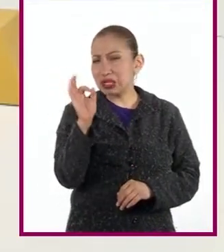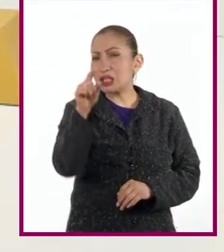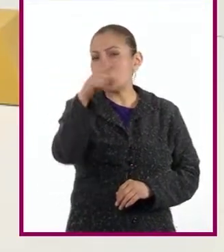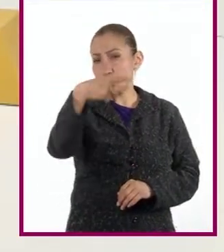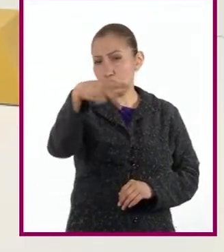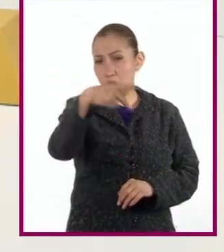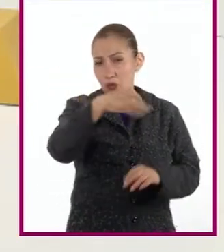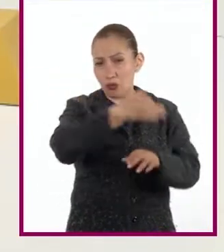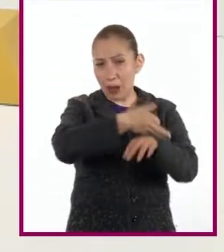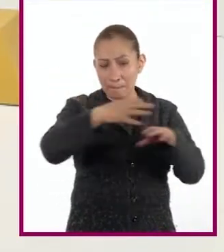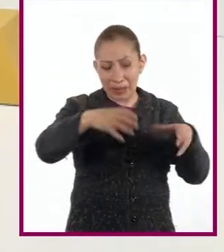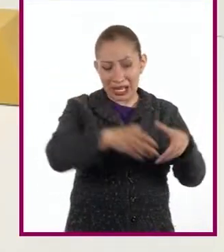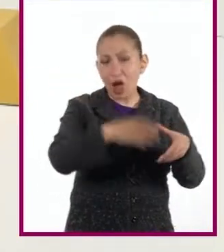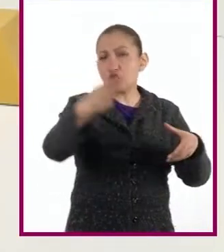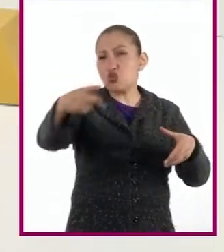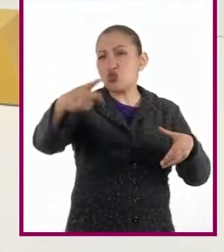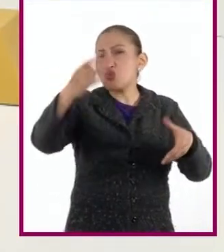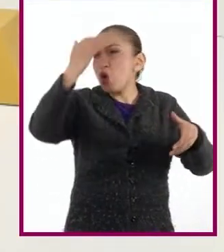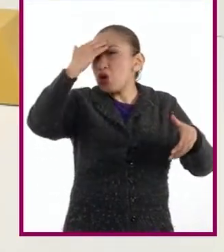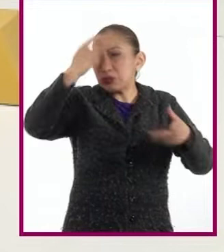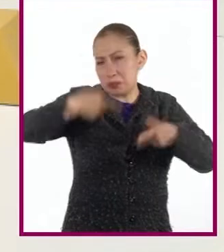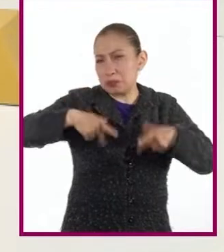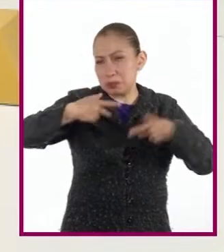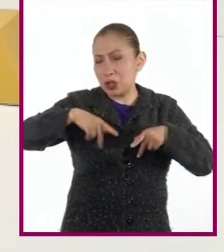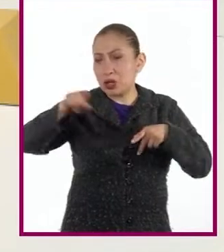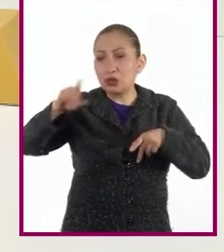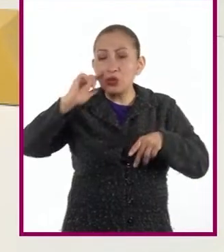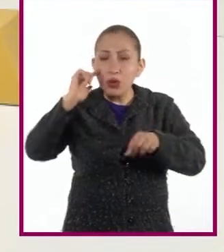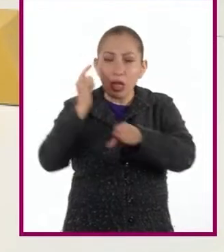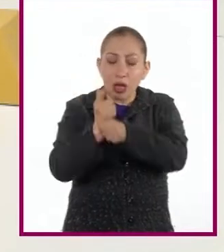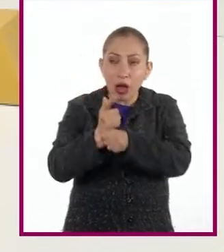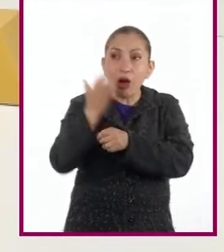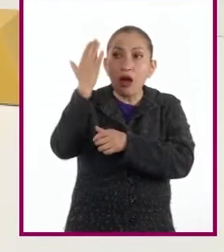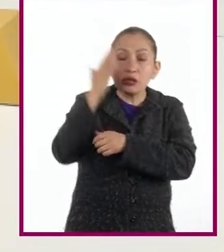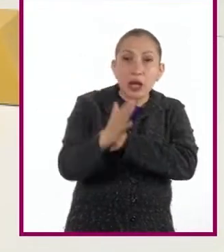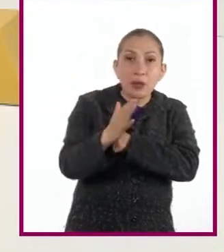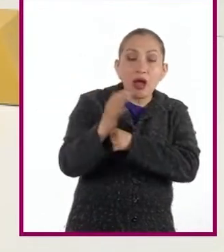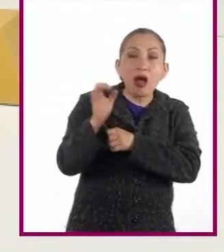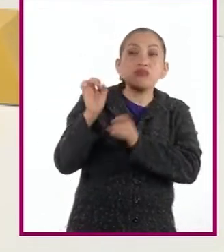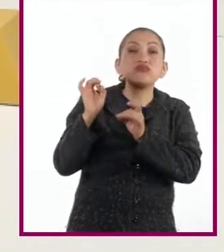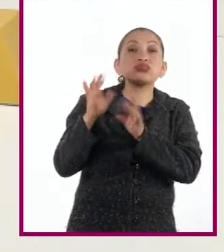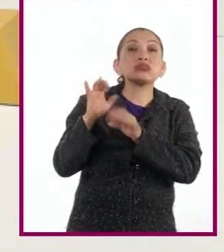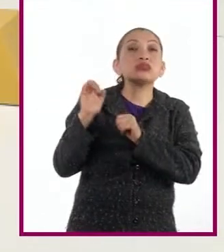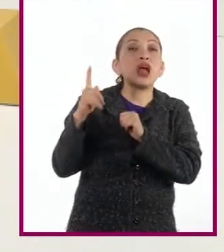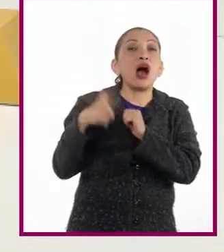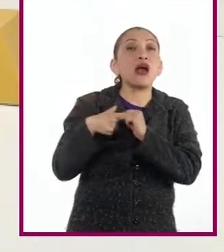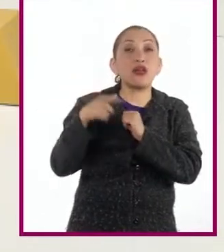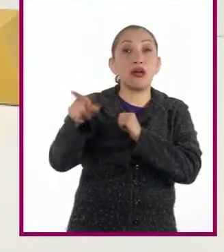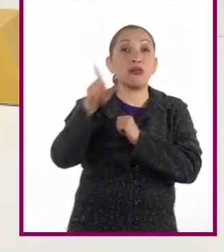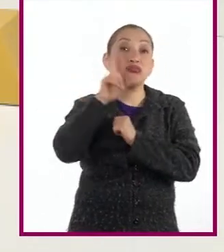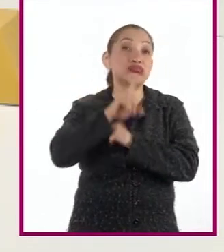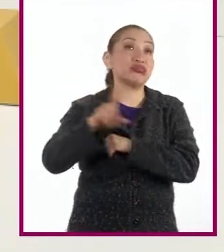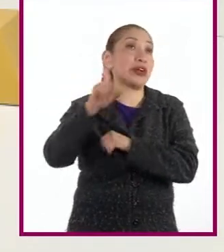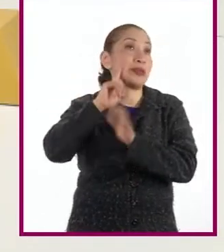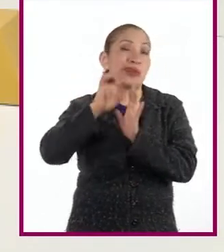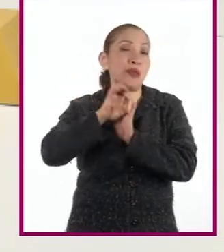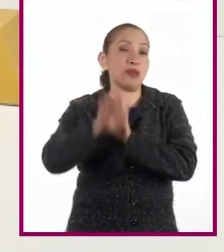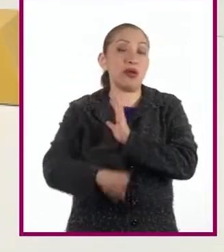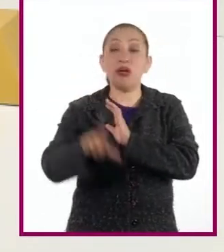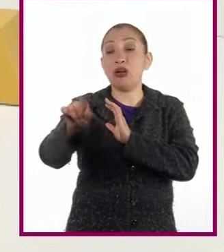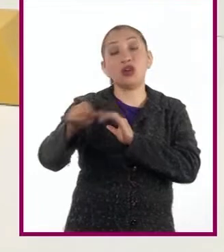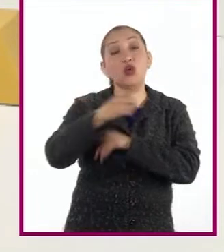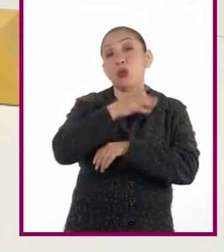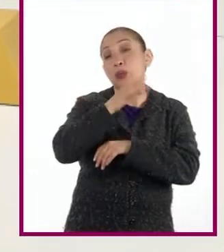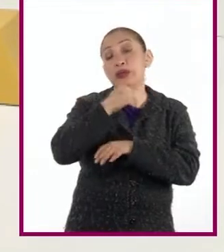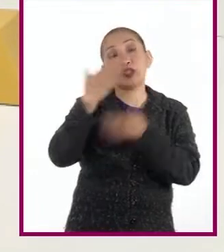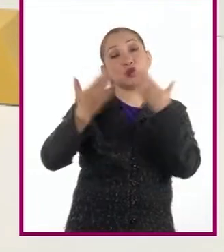sus familiares o gente conocida, han visto o se han enterado de situaciones como que a las mujeres no se les permite